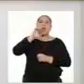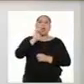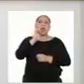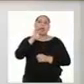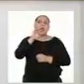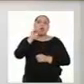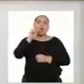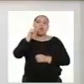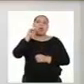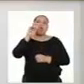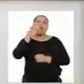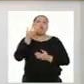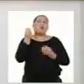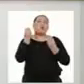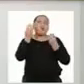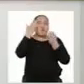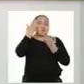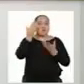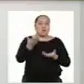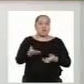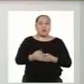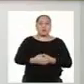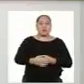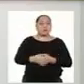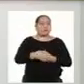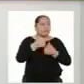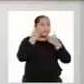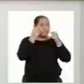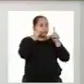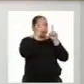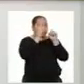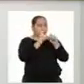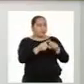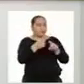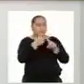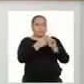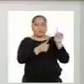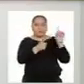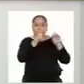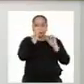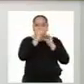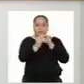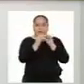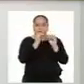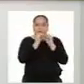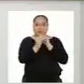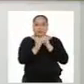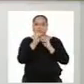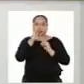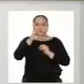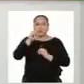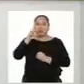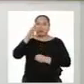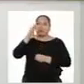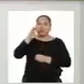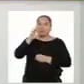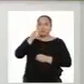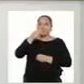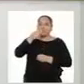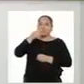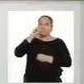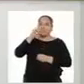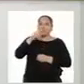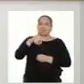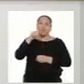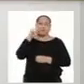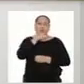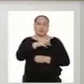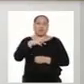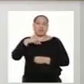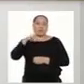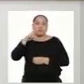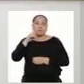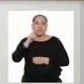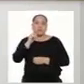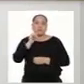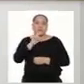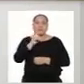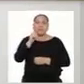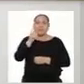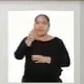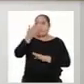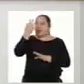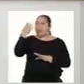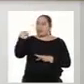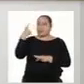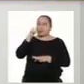Muy buena pregunta. Pero ojo que, para resolver la situación de los carbohidratos y proteínas, en un principio